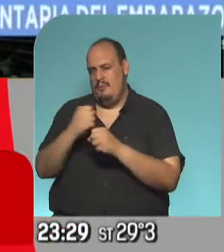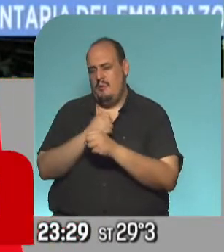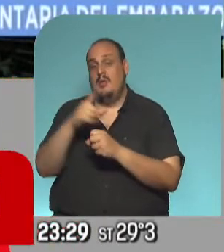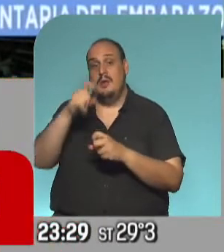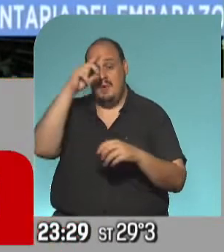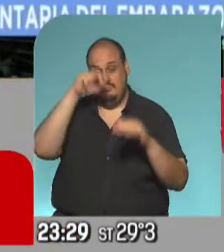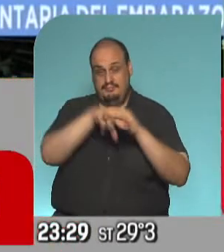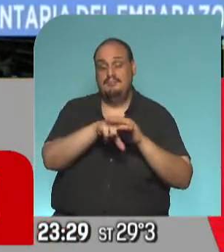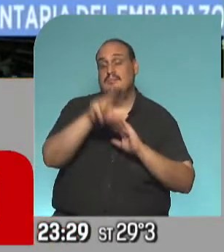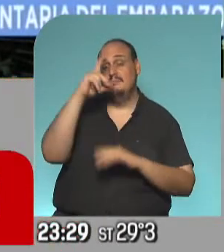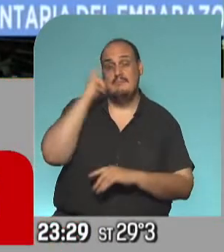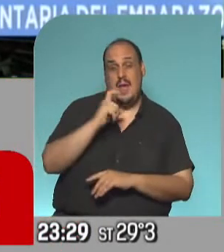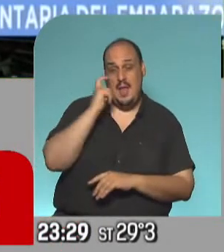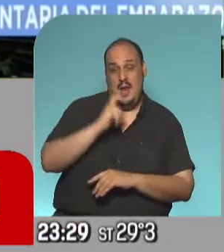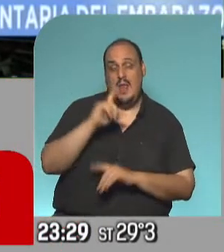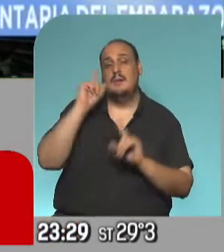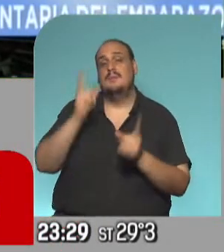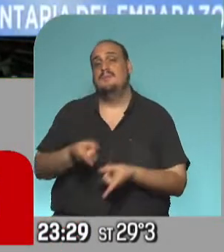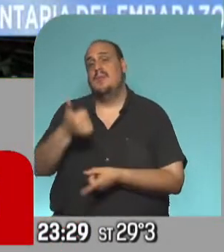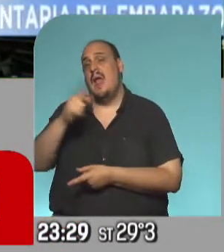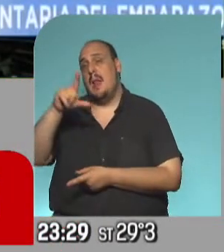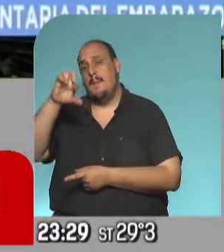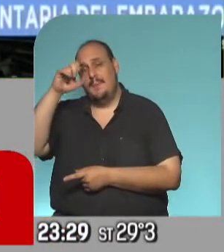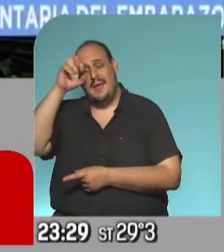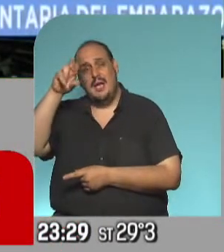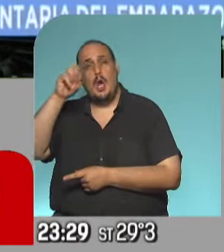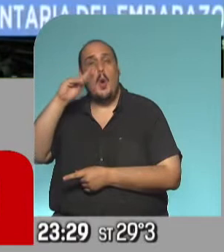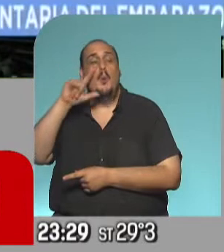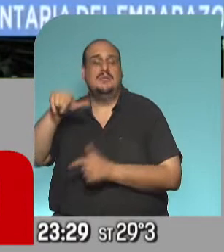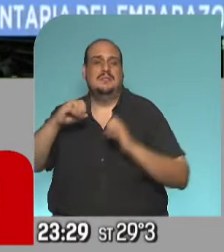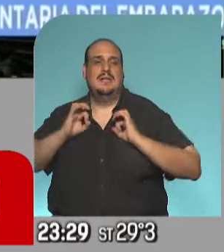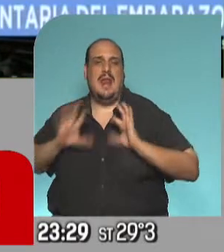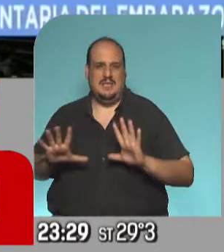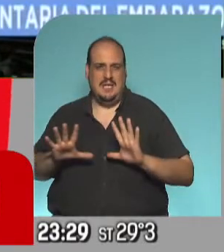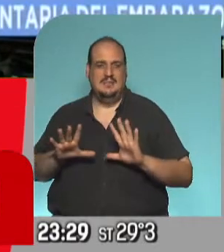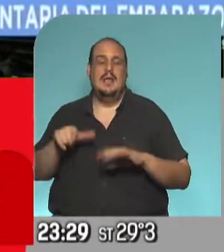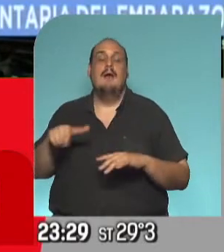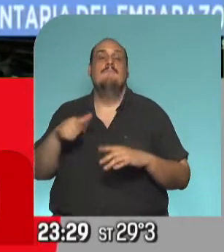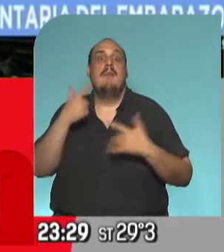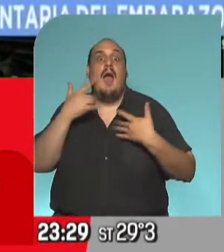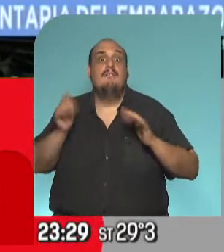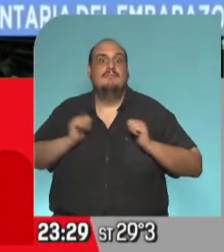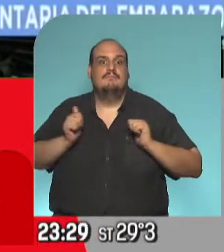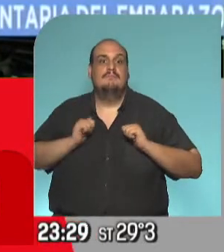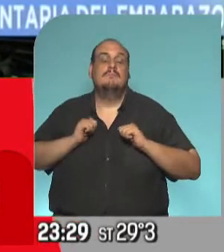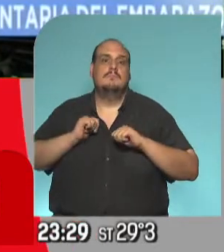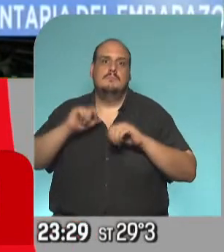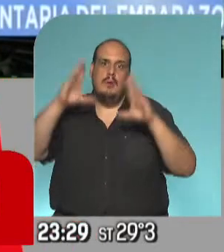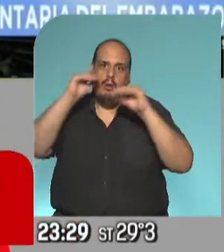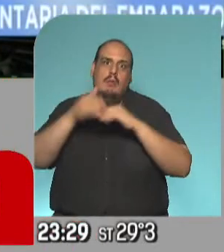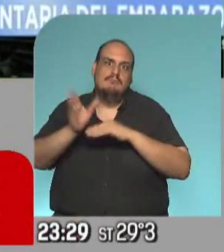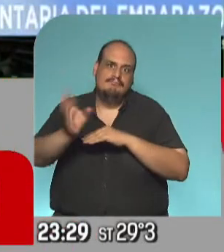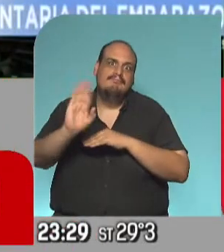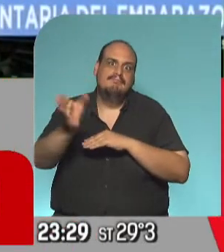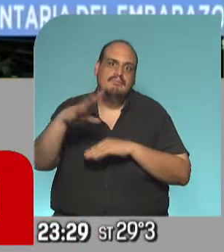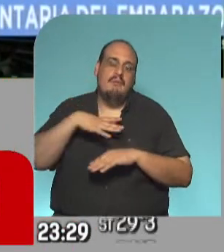Carlos Saúl Menem, que está internado, y también con José Alperovich, con licencia. Veremos qué sucede. Hay que esperar, es larga todavía la noche y la